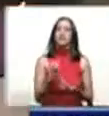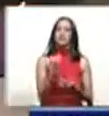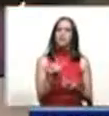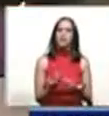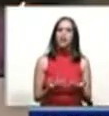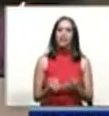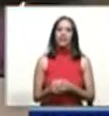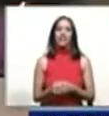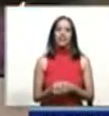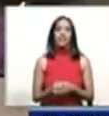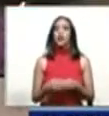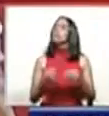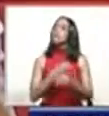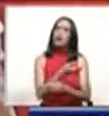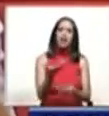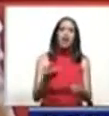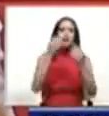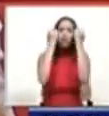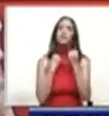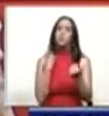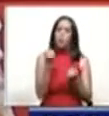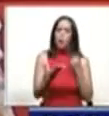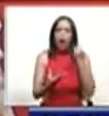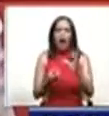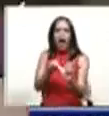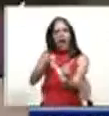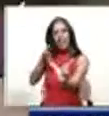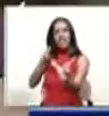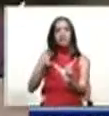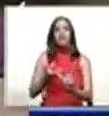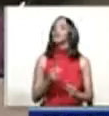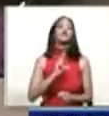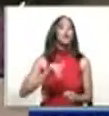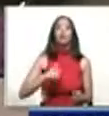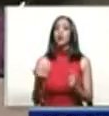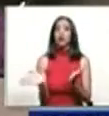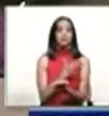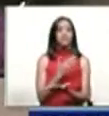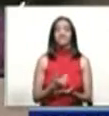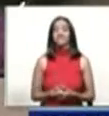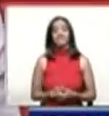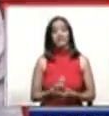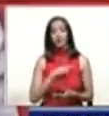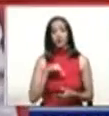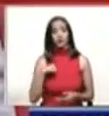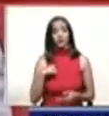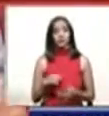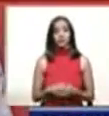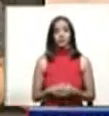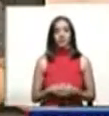vaina. Guarimba. No han podido con nosotros. ¿Aquí estamos? No han podido con nosotros. Una vez entró un señor por ahí que nos quería